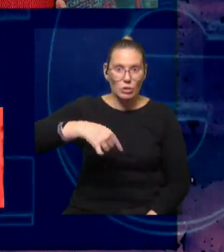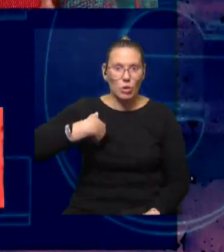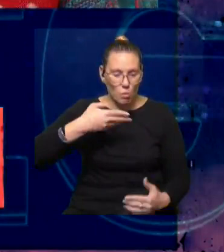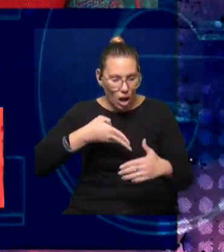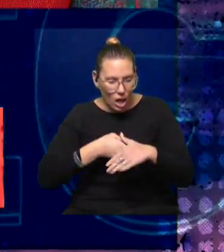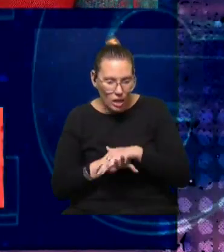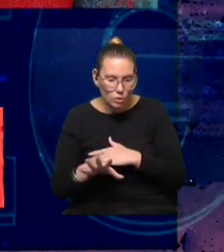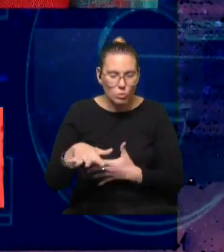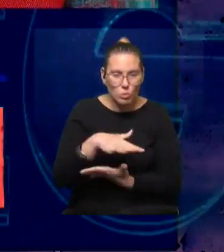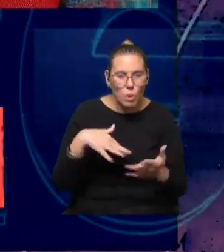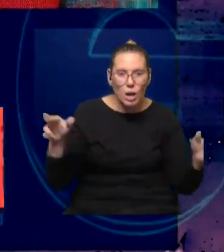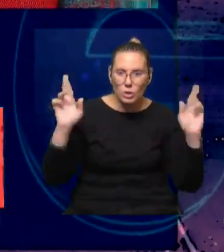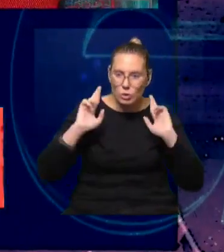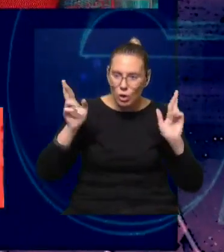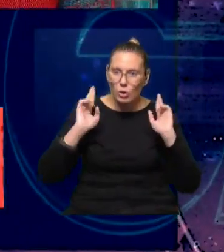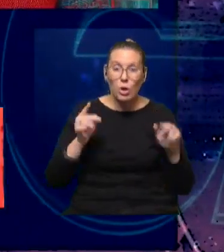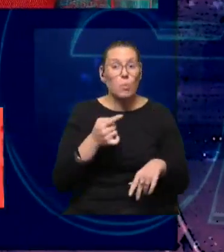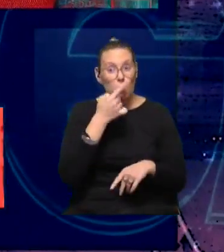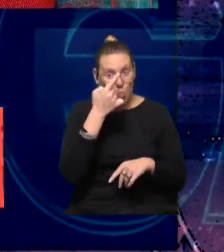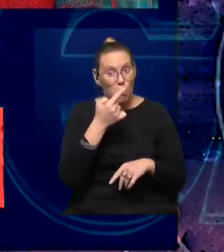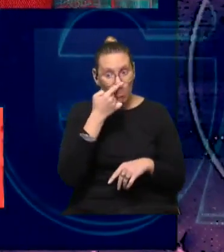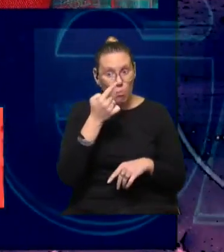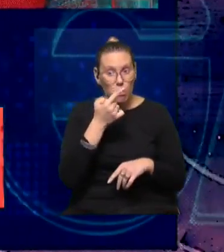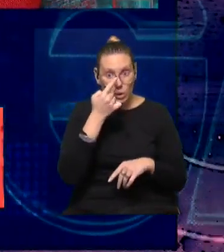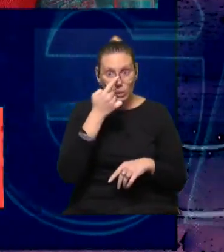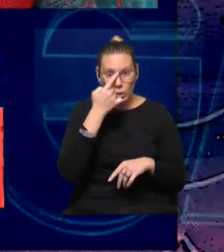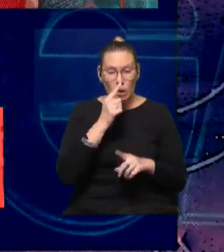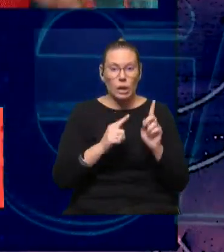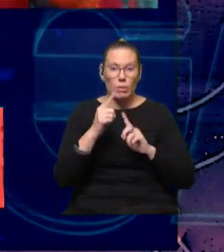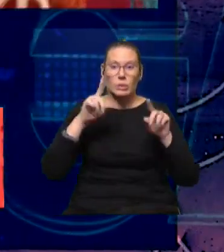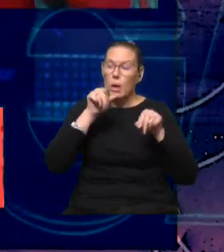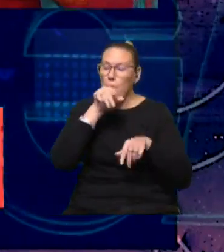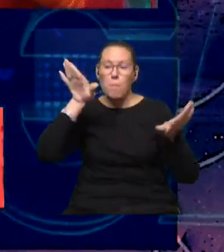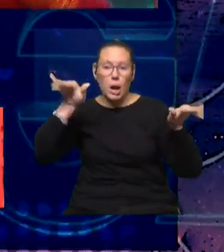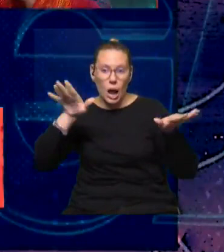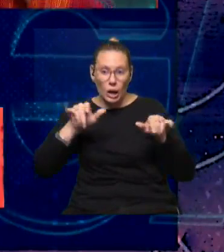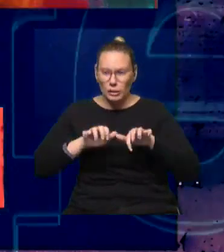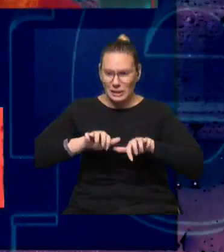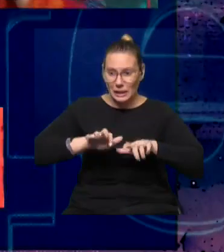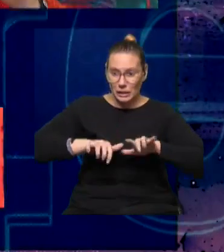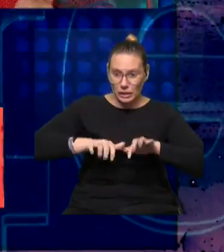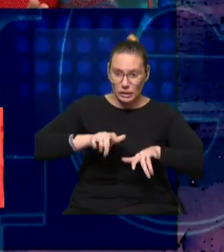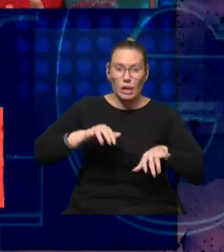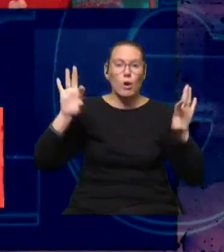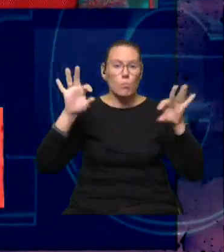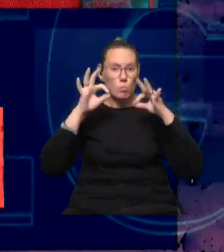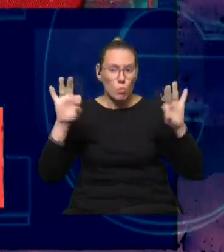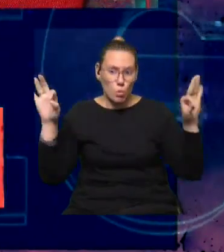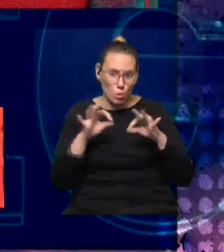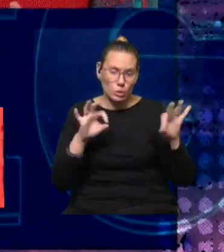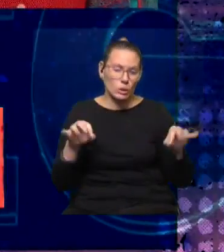de un ambiente sonoro muy interesante que de repente hay pájaros hay teclados hay música